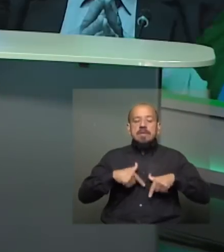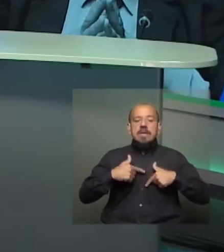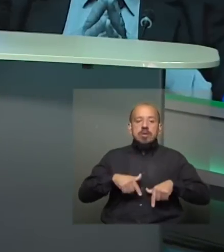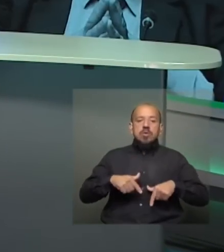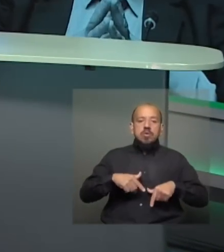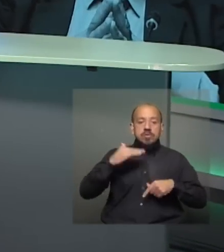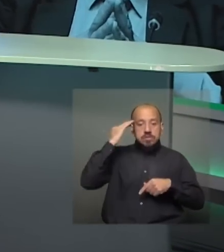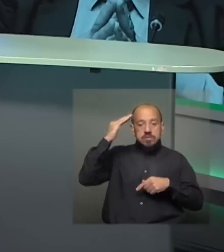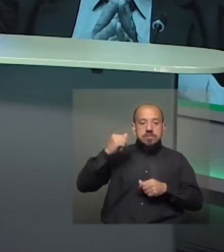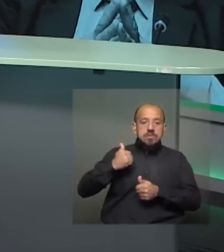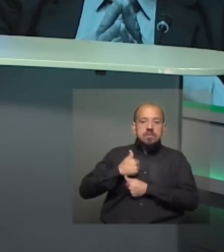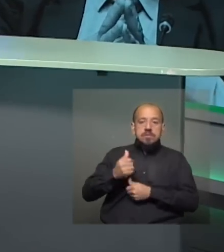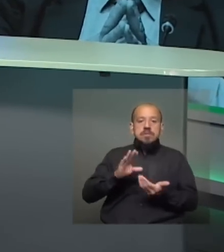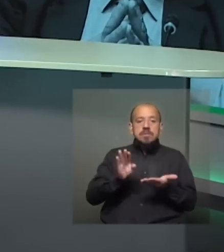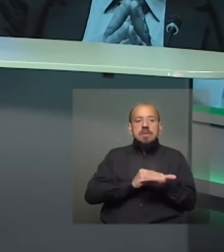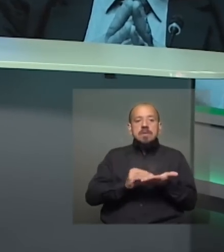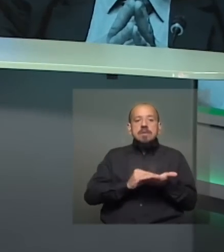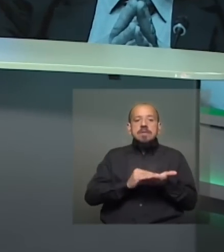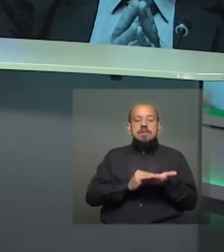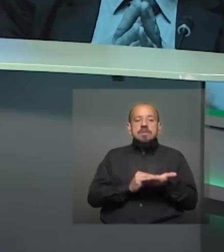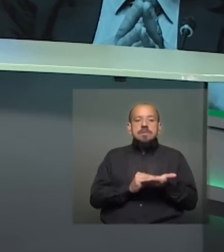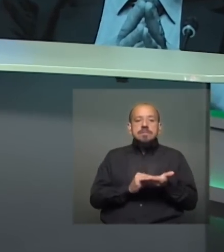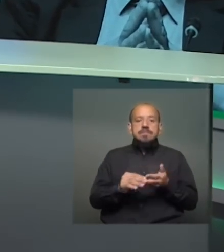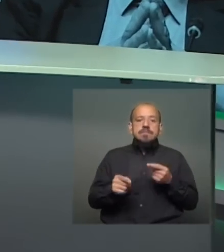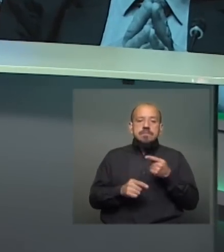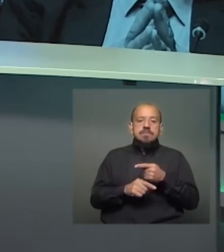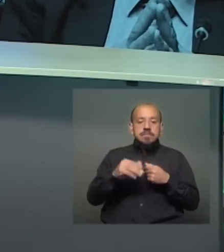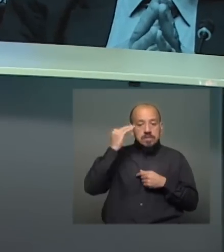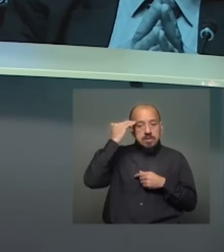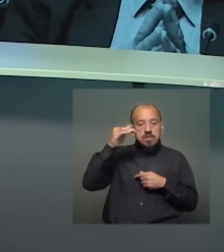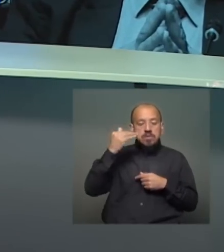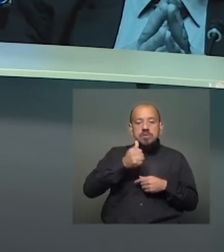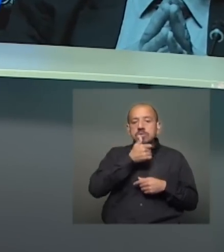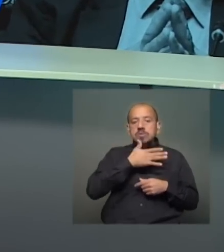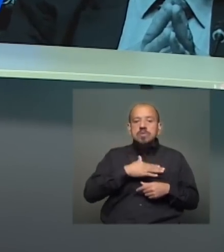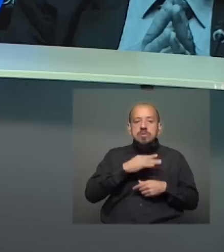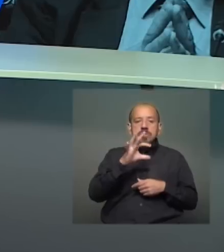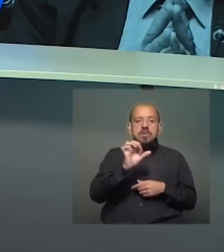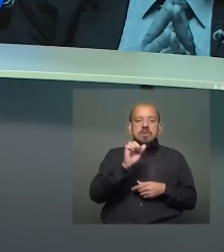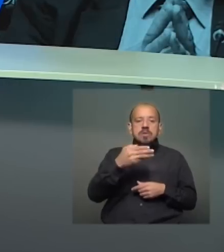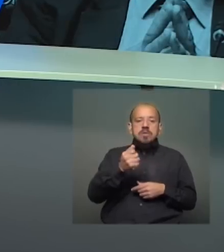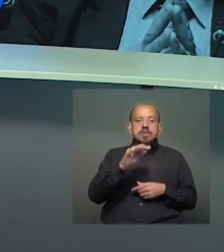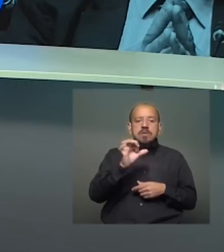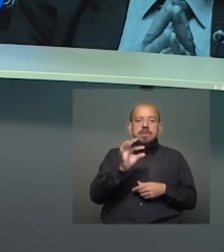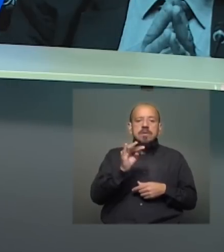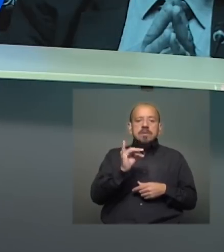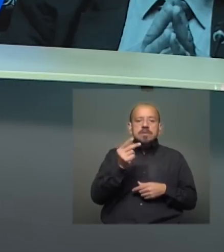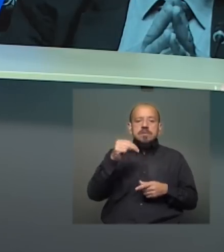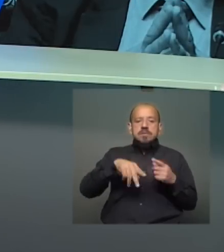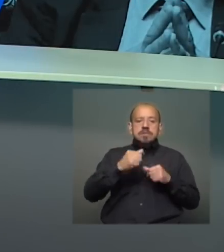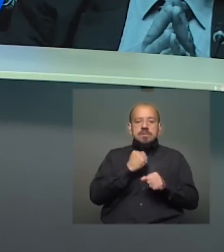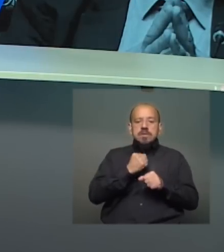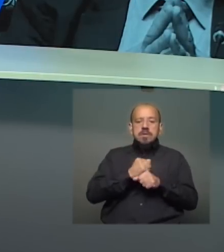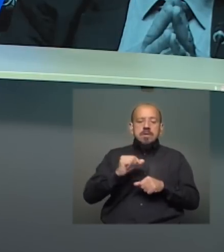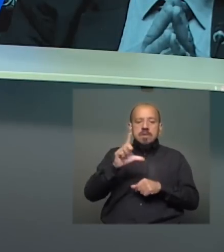una investigación administrativa contra el docente de historia Sebastián quien trabaja en el